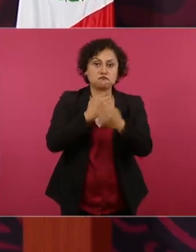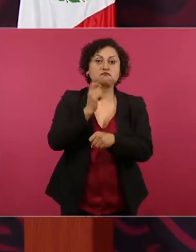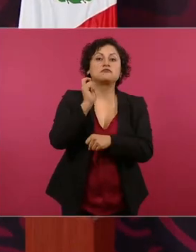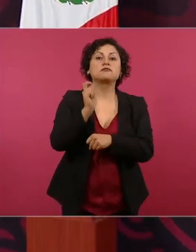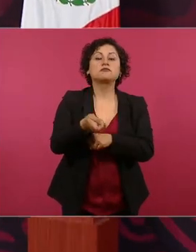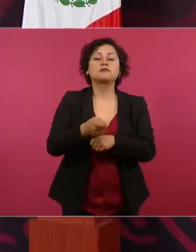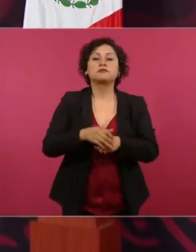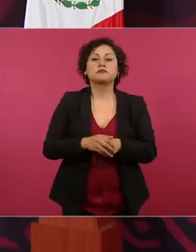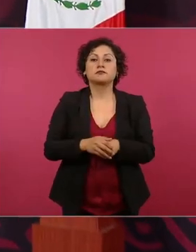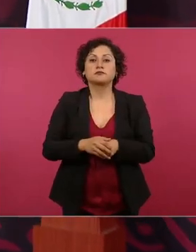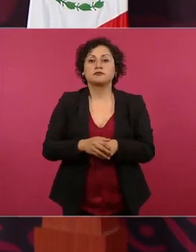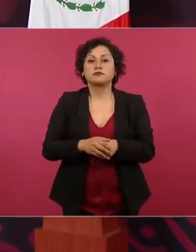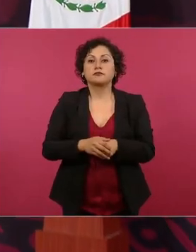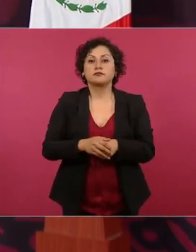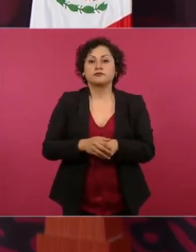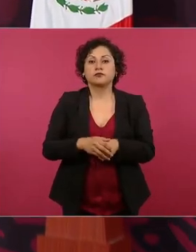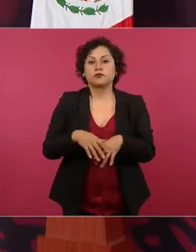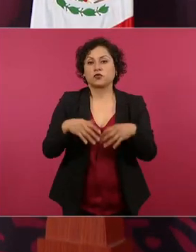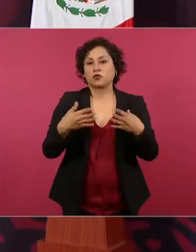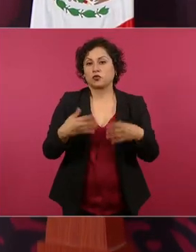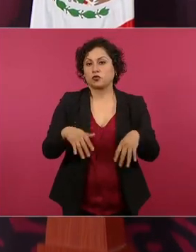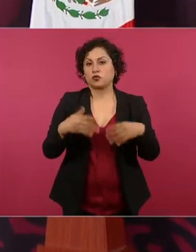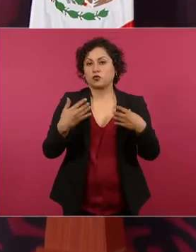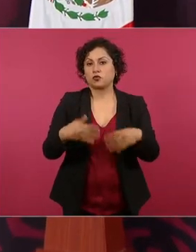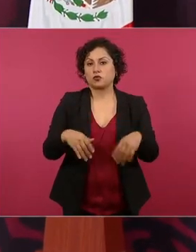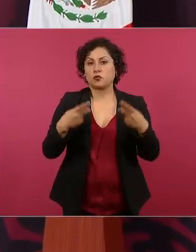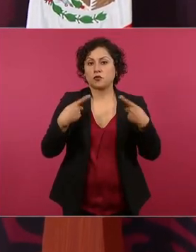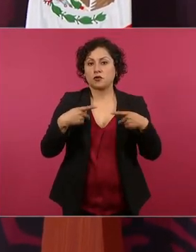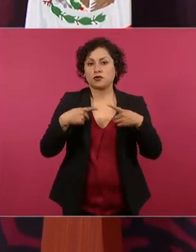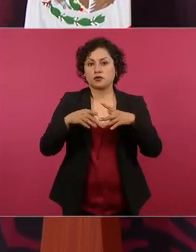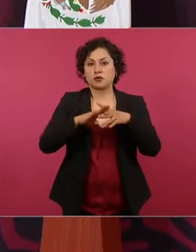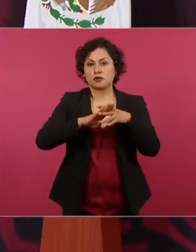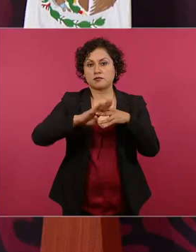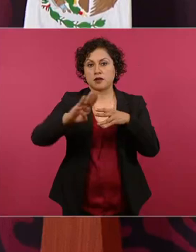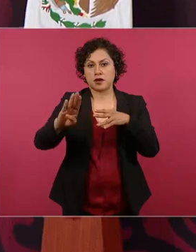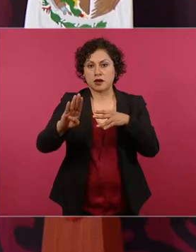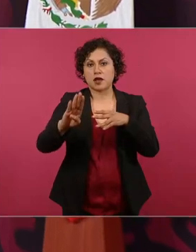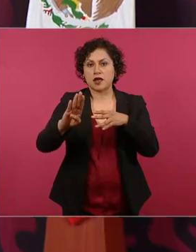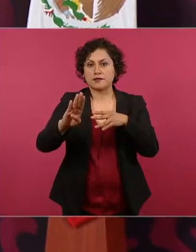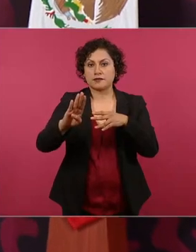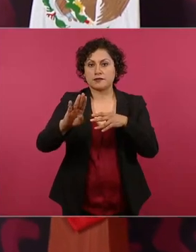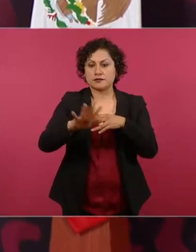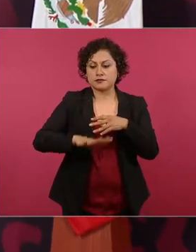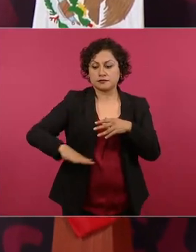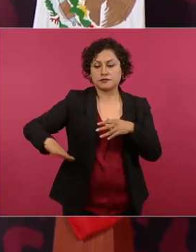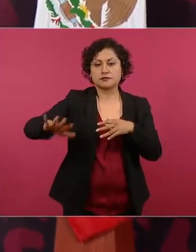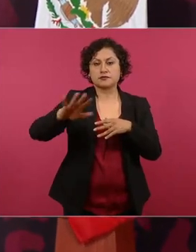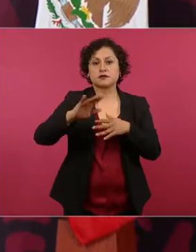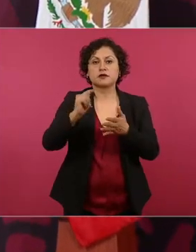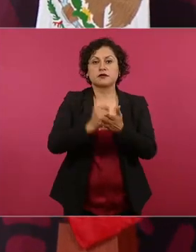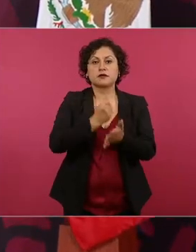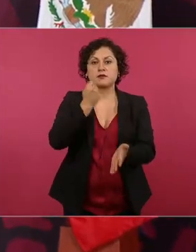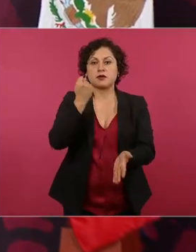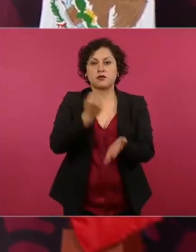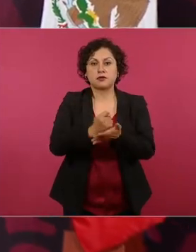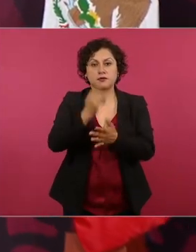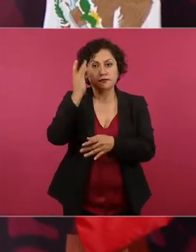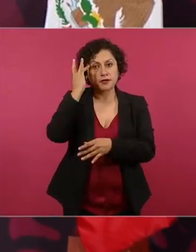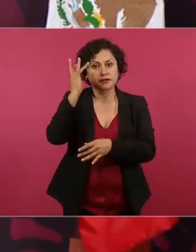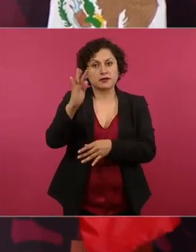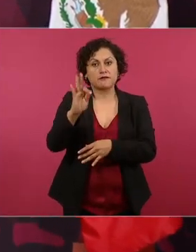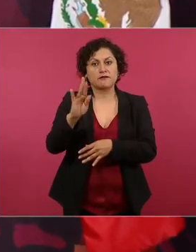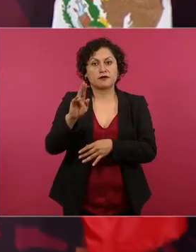una terrible matanza de migrantes en San Fernando, Tamaulipas, y otras